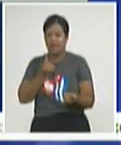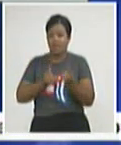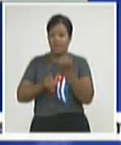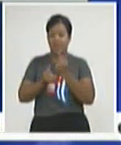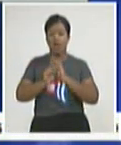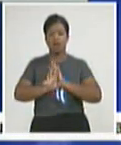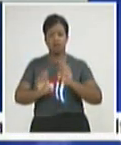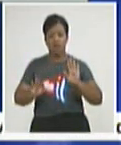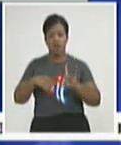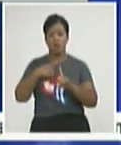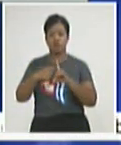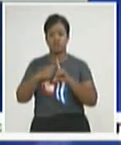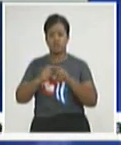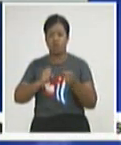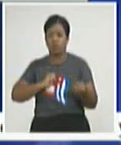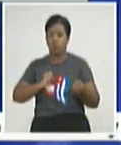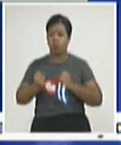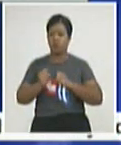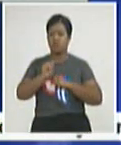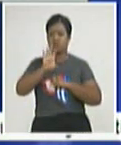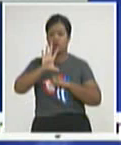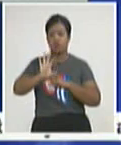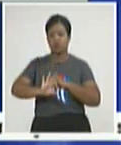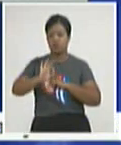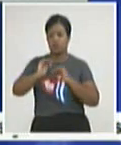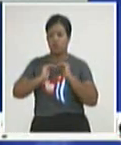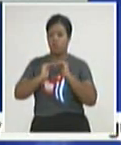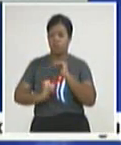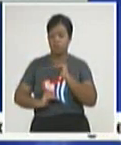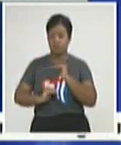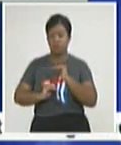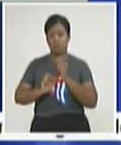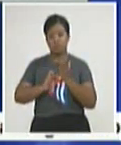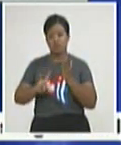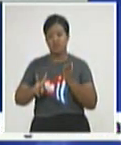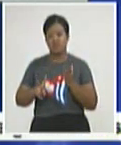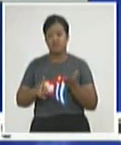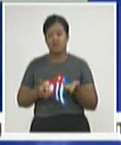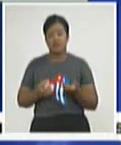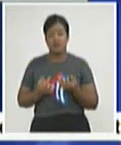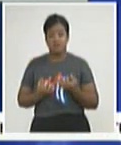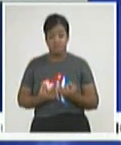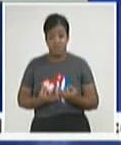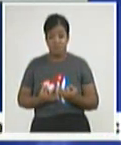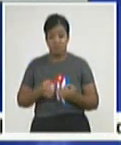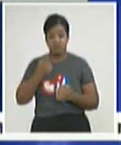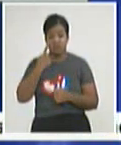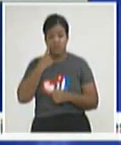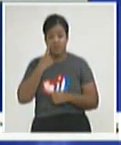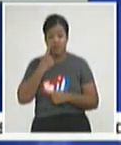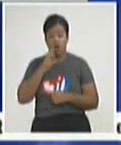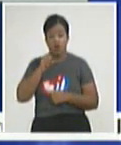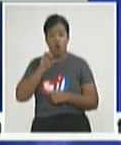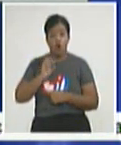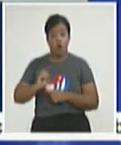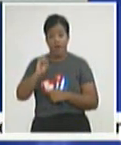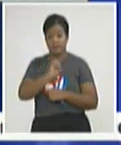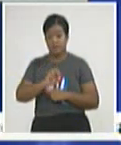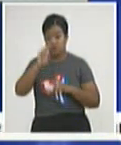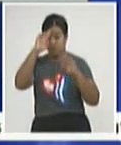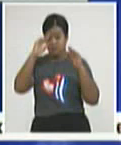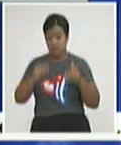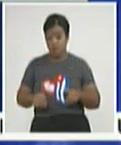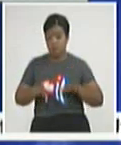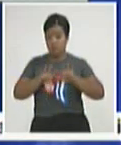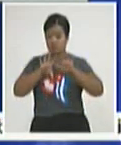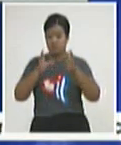por debajo de 5, que siempre recordamos que fue el indicador que puso la Organización Mundial de la Salud para